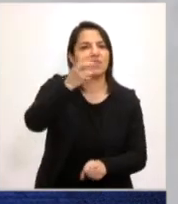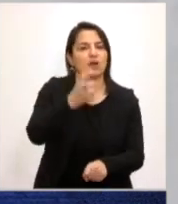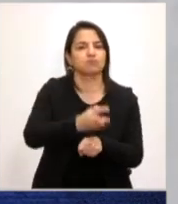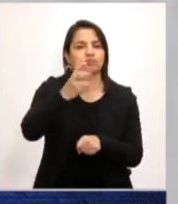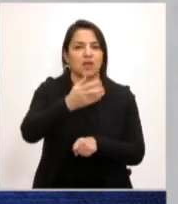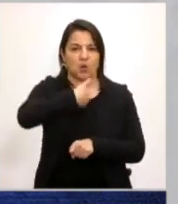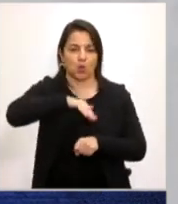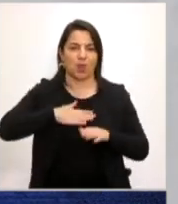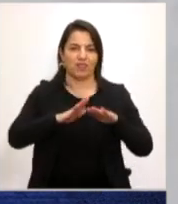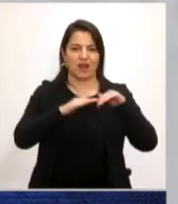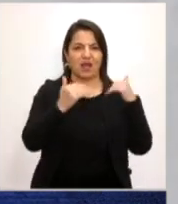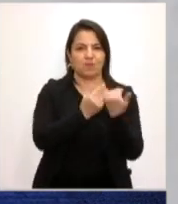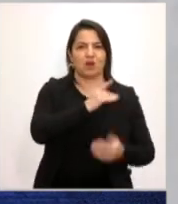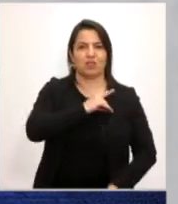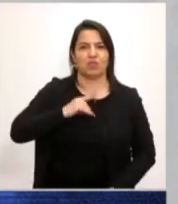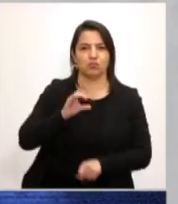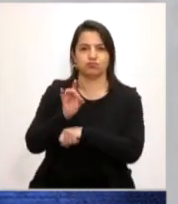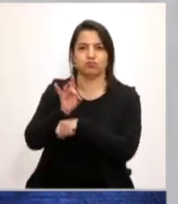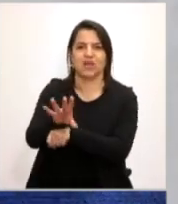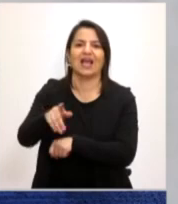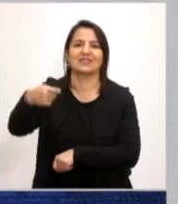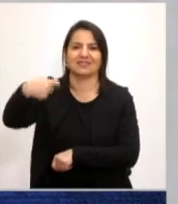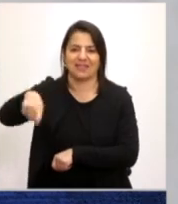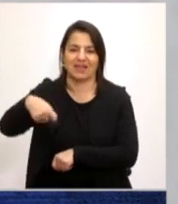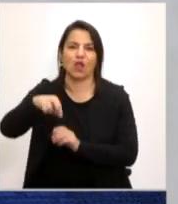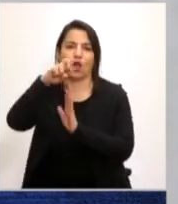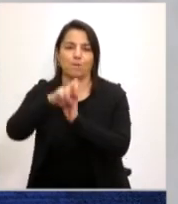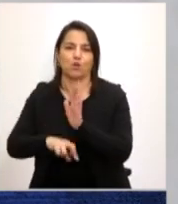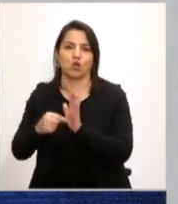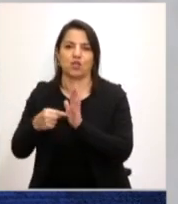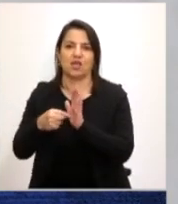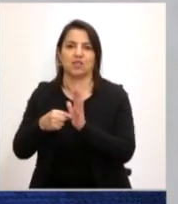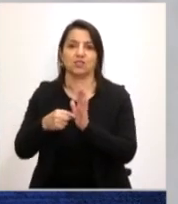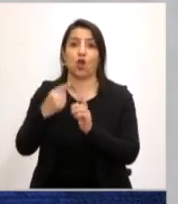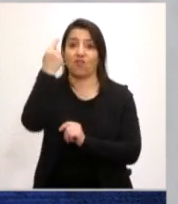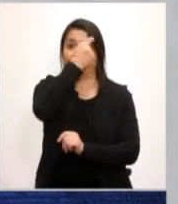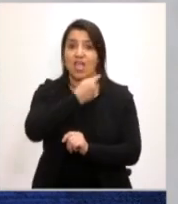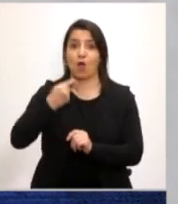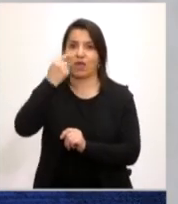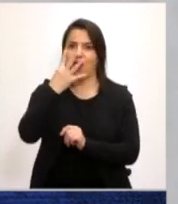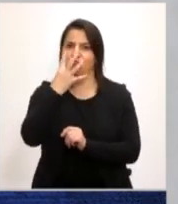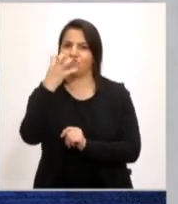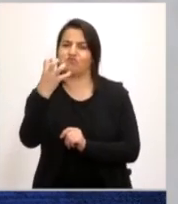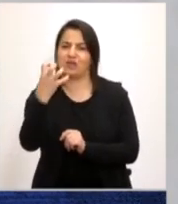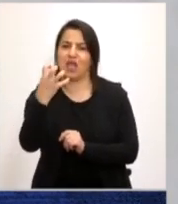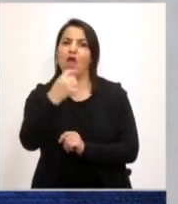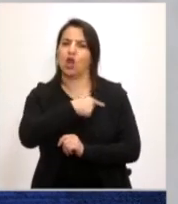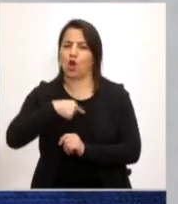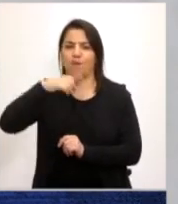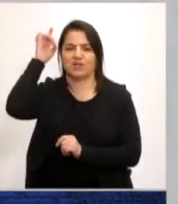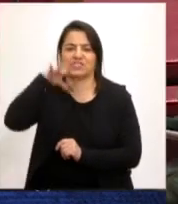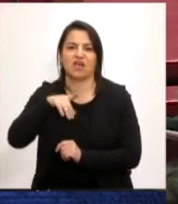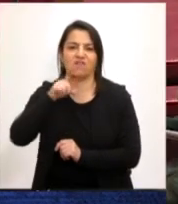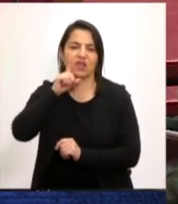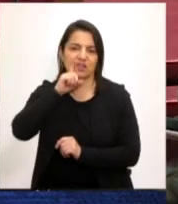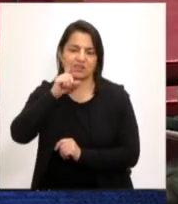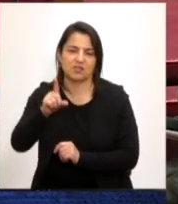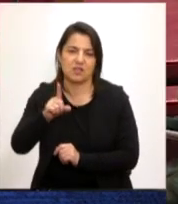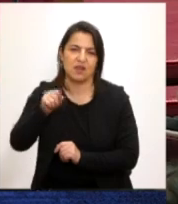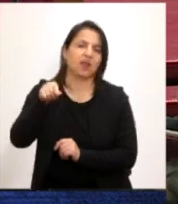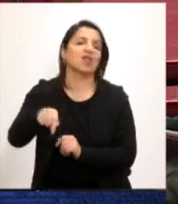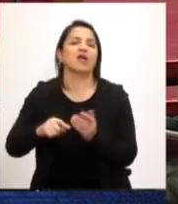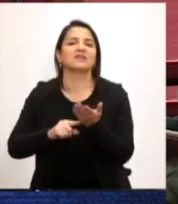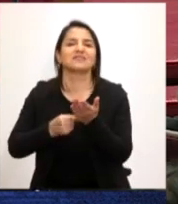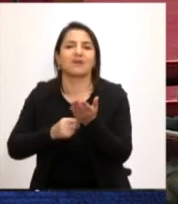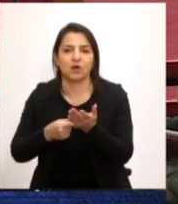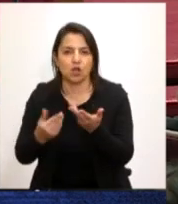Cámara al Senado ya se han despachado además los proyectos de identificación biométrica que mejoran mecanismos de control tecnológico en el ingreso a nuestras